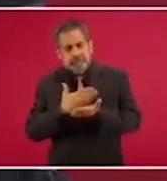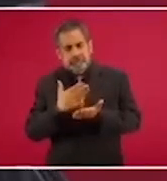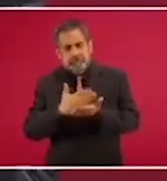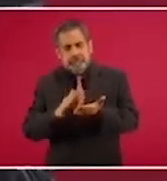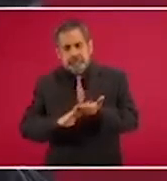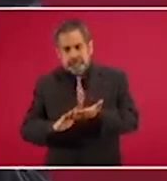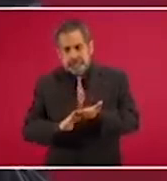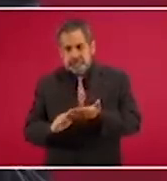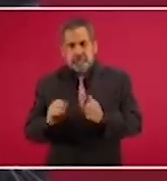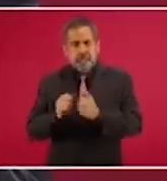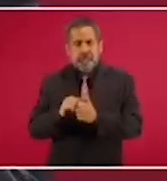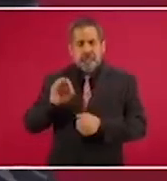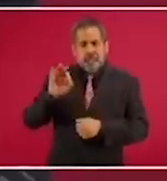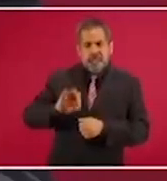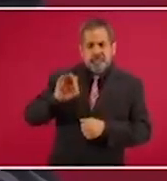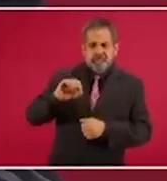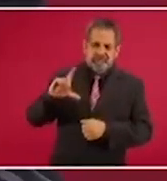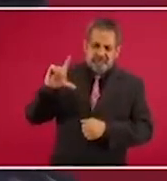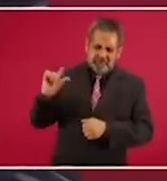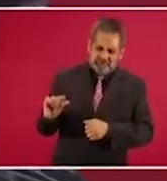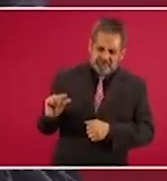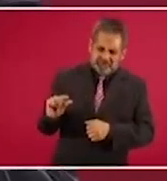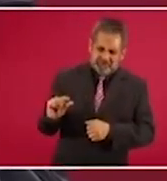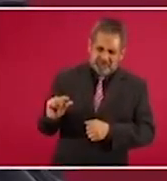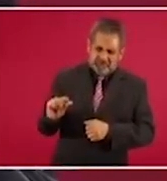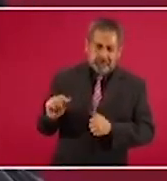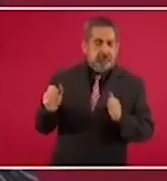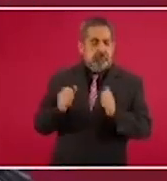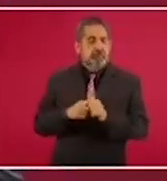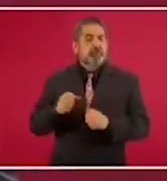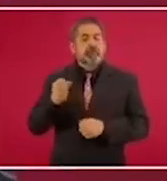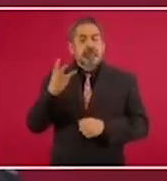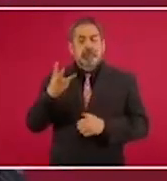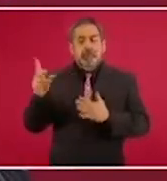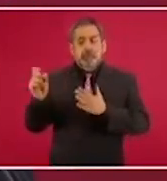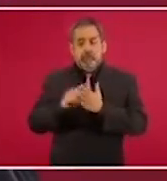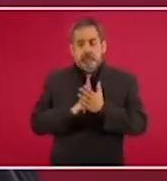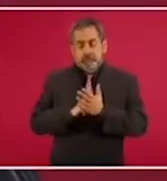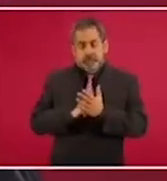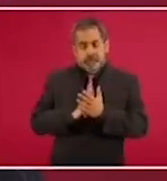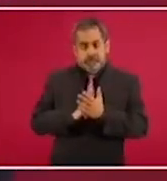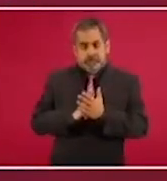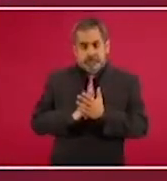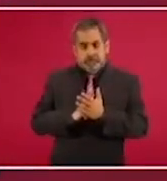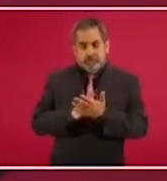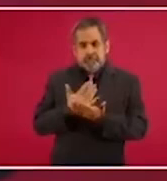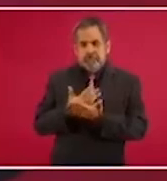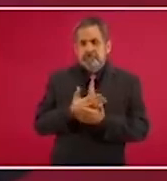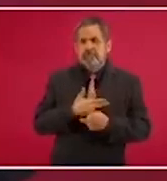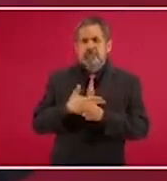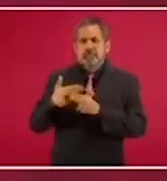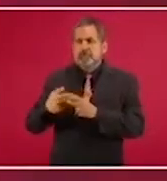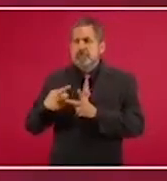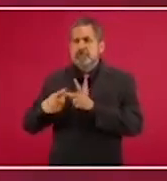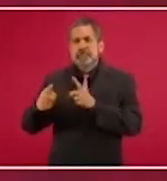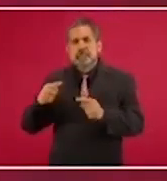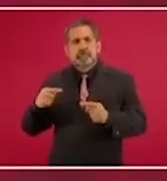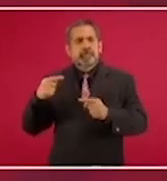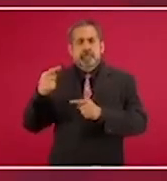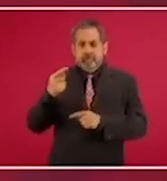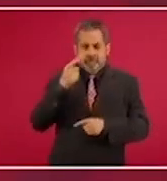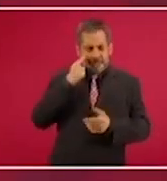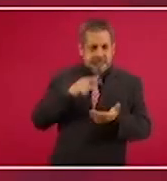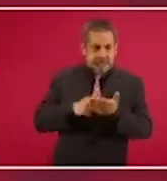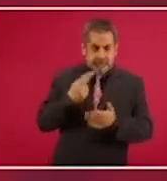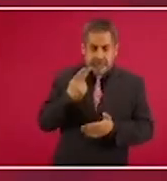con muy pocos intereses y con 3 meses de gracia. O sea, se les dan los 25